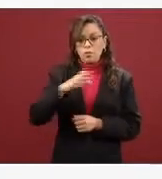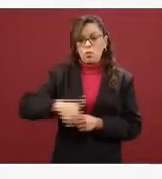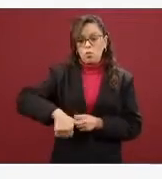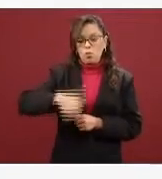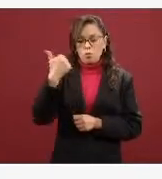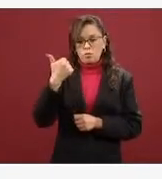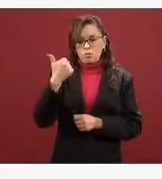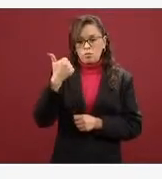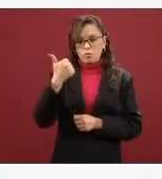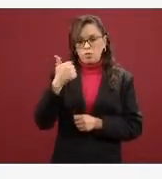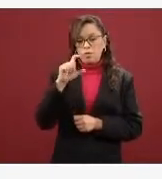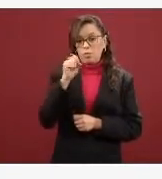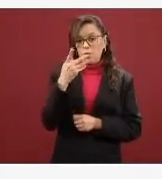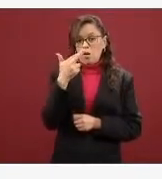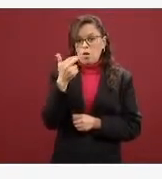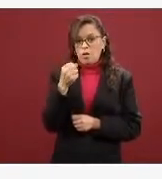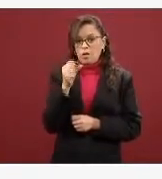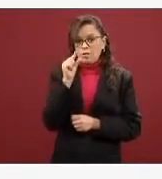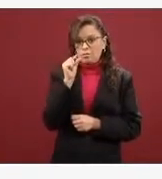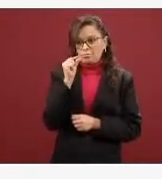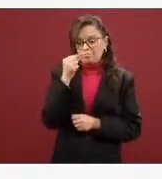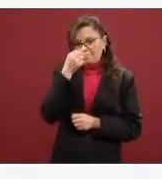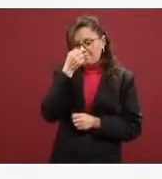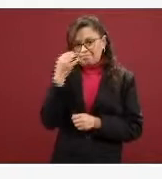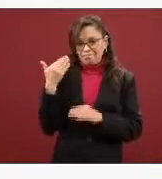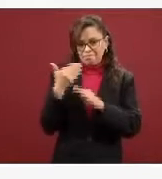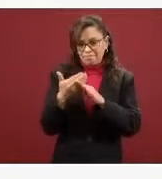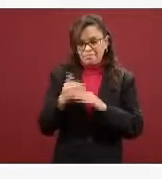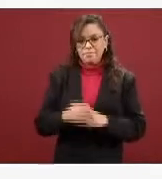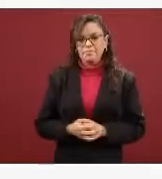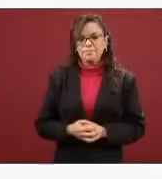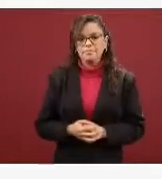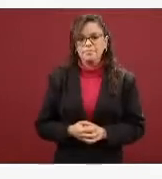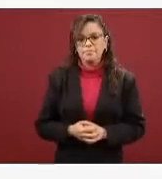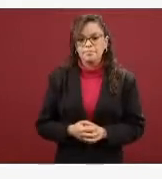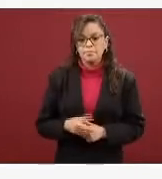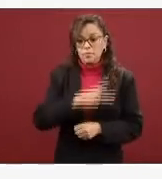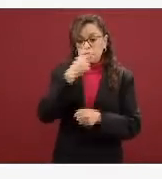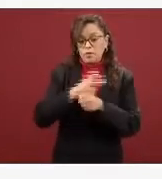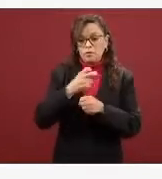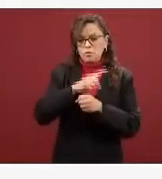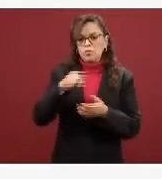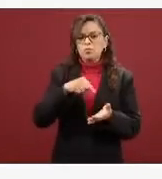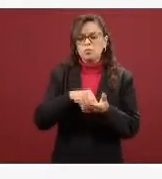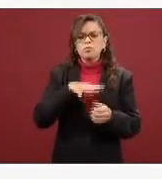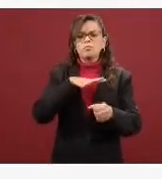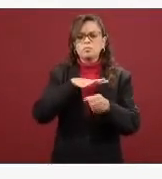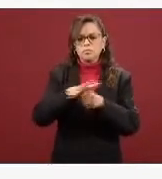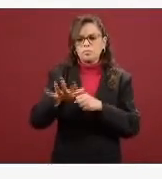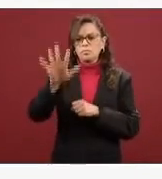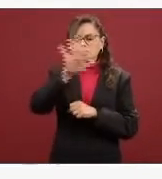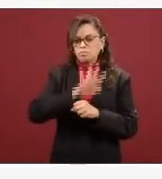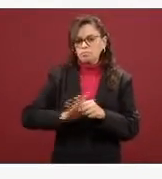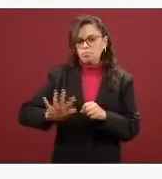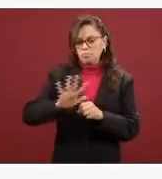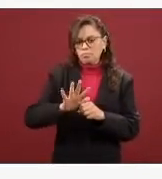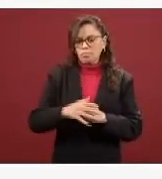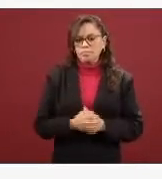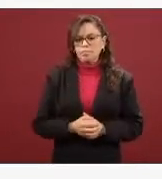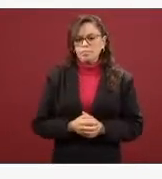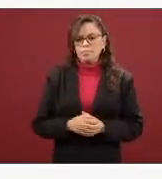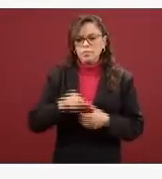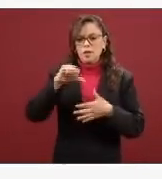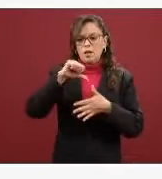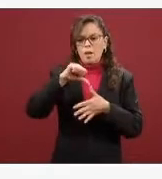últimas 24 horas. Y en segundo lugar se encuentra ya la región de las Américas, que concentró